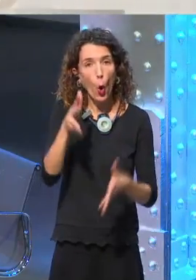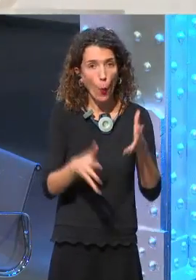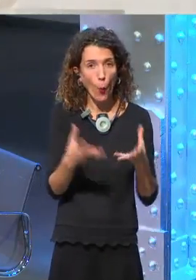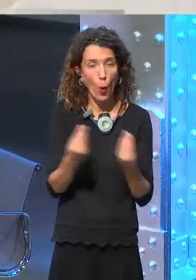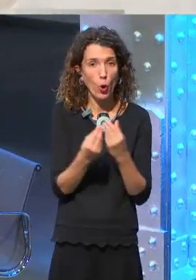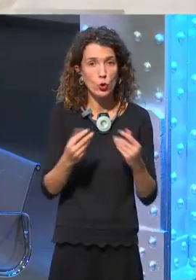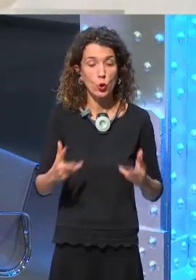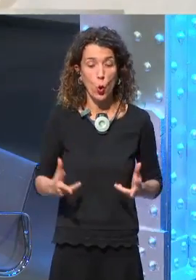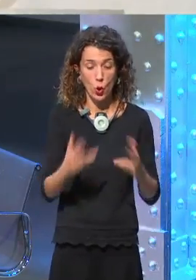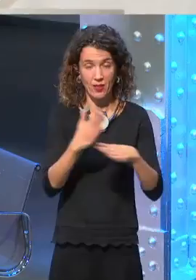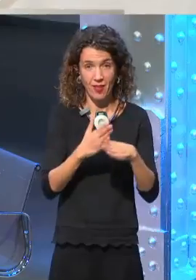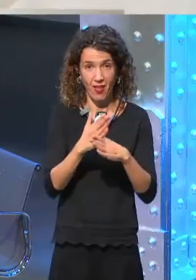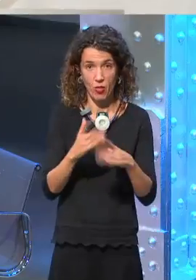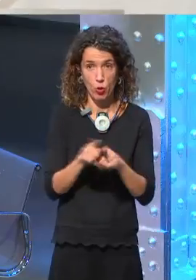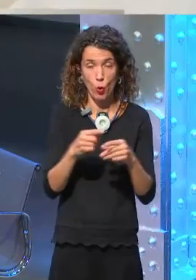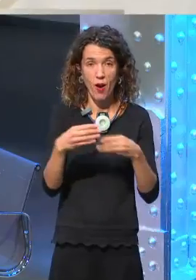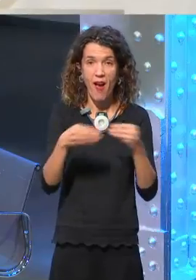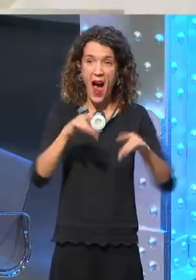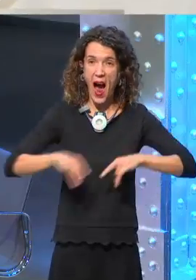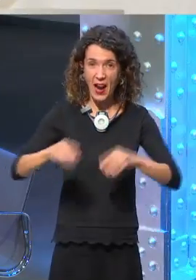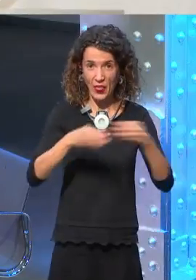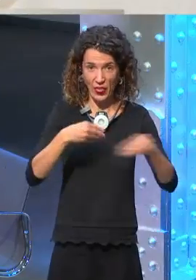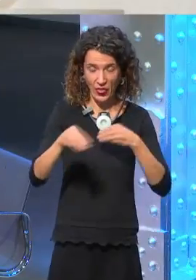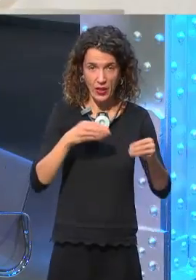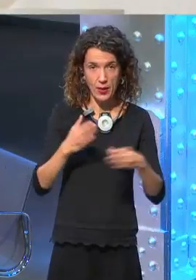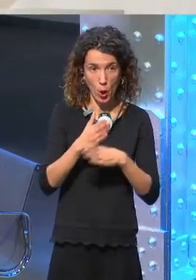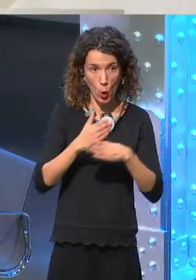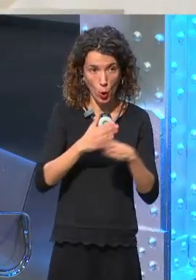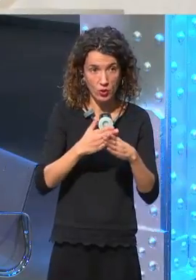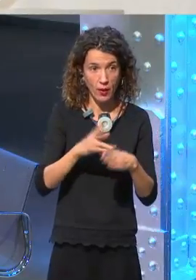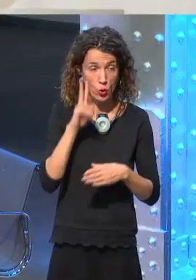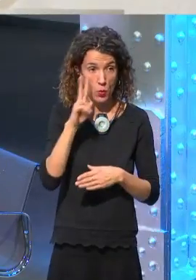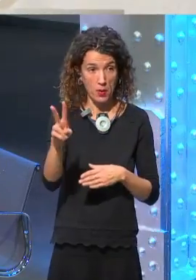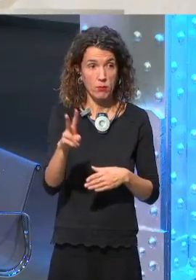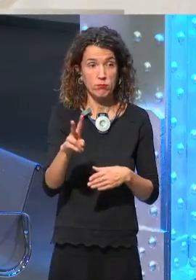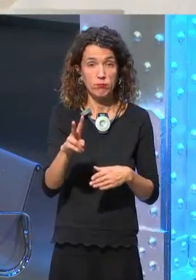está cortando una pieza de arcilla y la lanza. Ven que la estructura